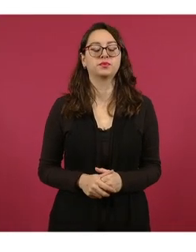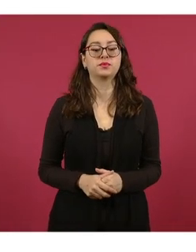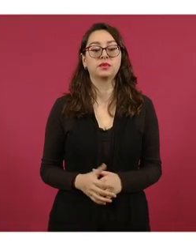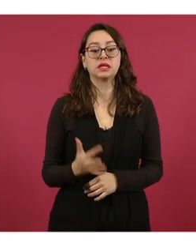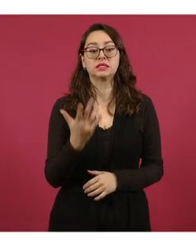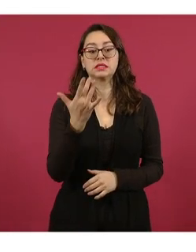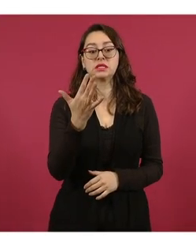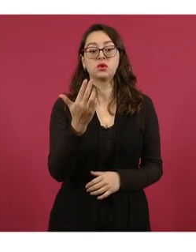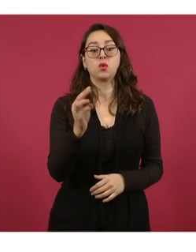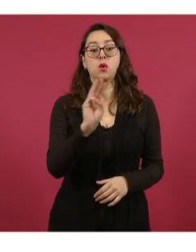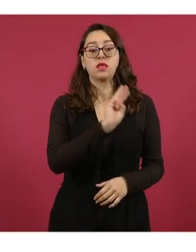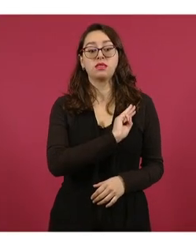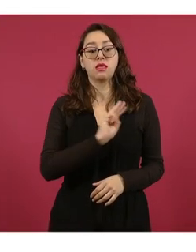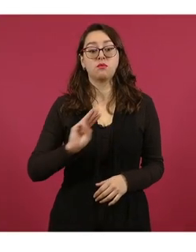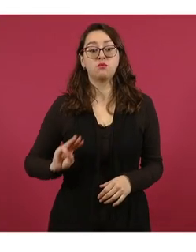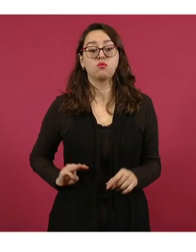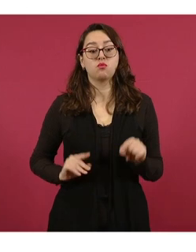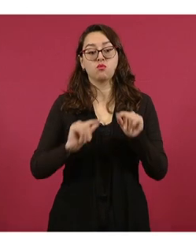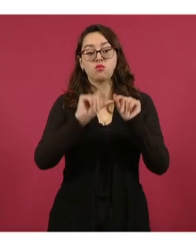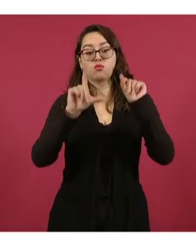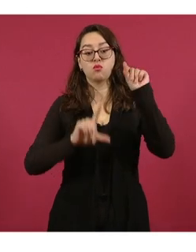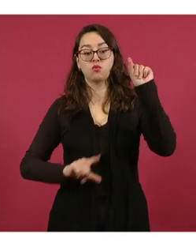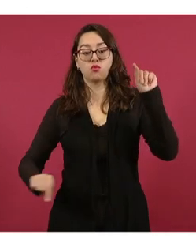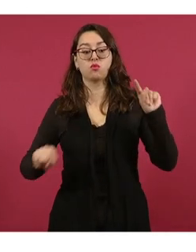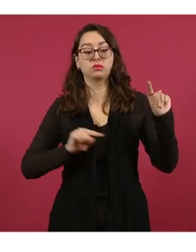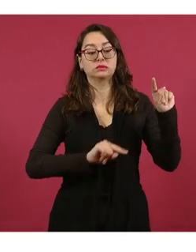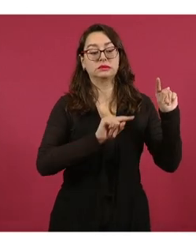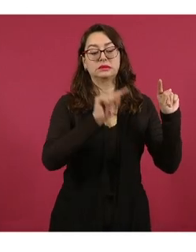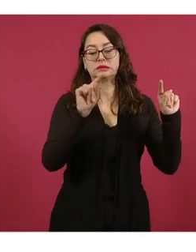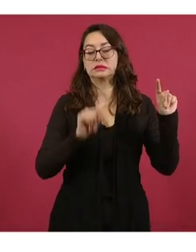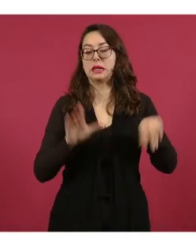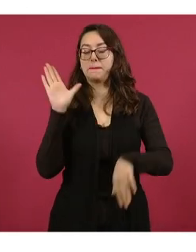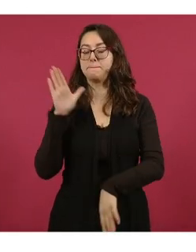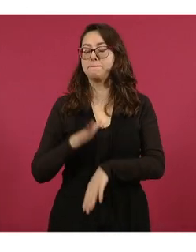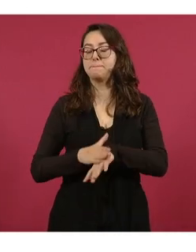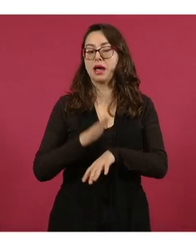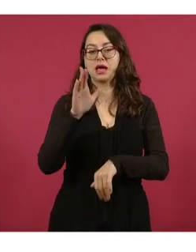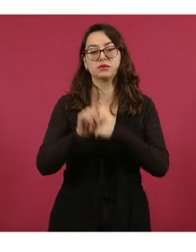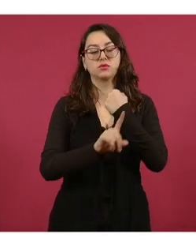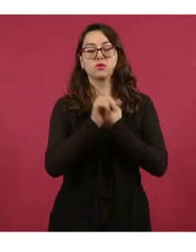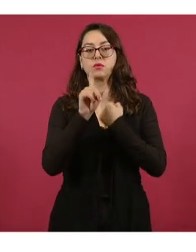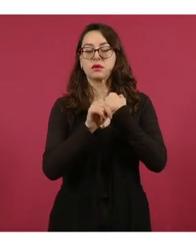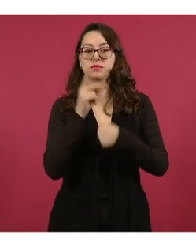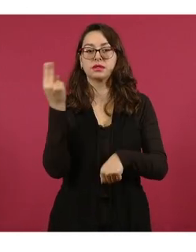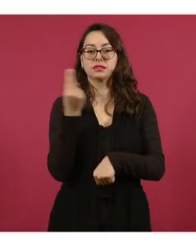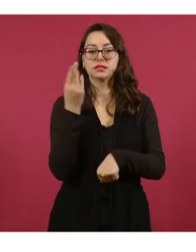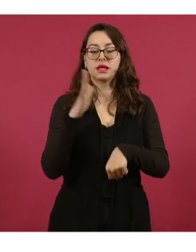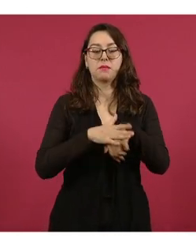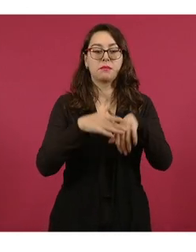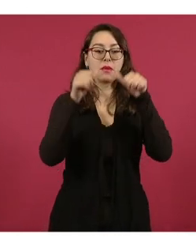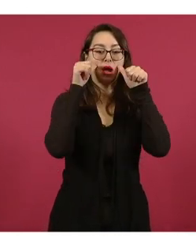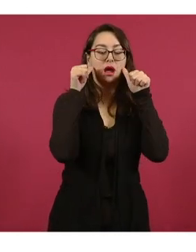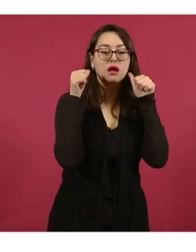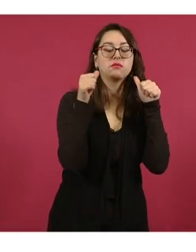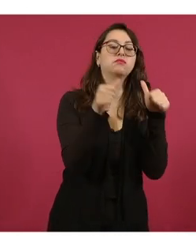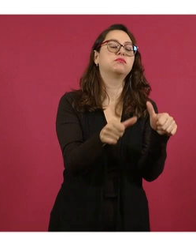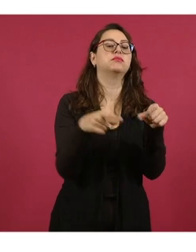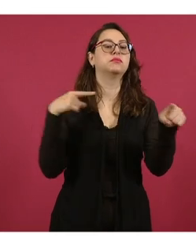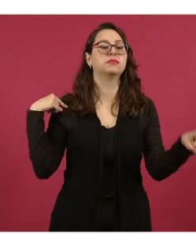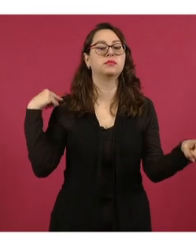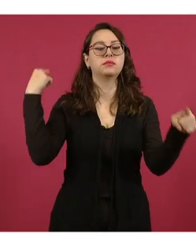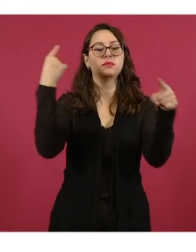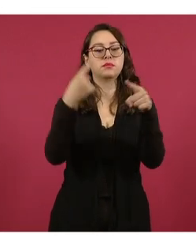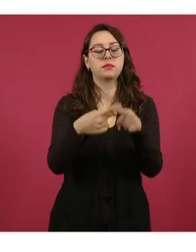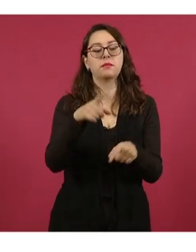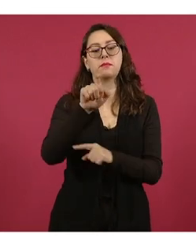prioritarios a los que se les pone más atención, hay una disminución de veintitrés punto dos por ciento